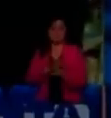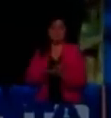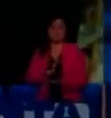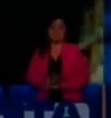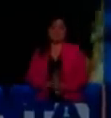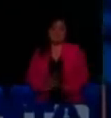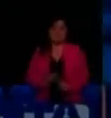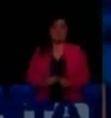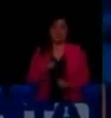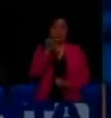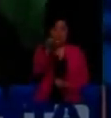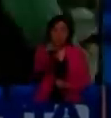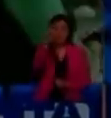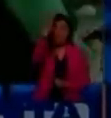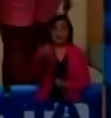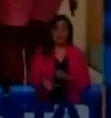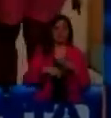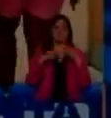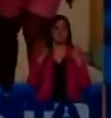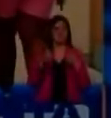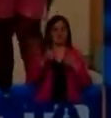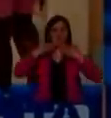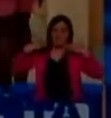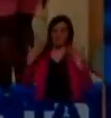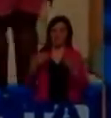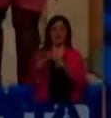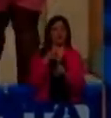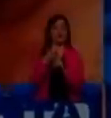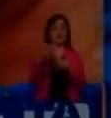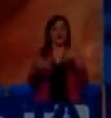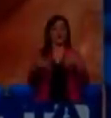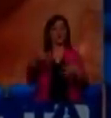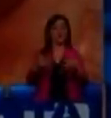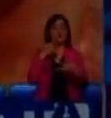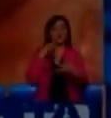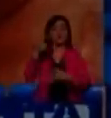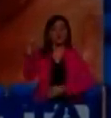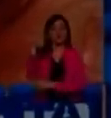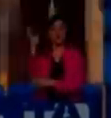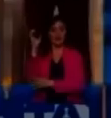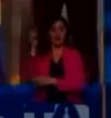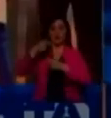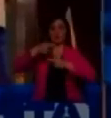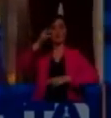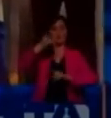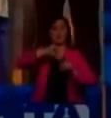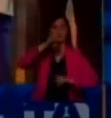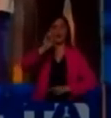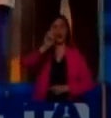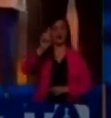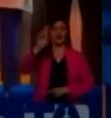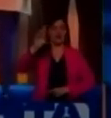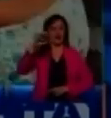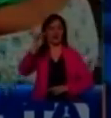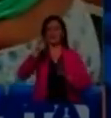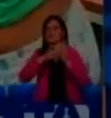problemas. Quiero decirte que eres una persona muy buena luchando por hacer justicia. Eres, como dicen en tu país, una berraca, y te agradezco muchísimo